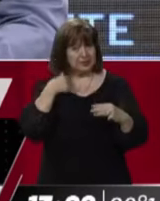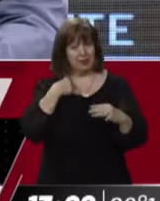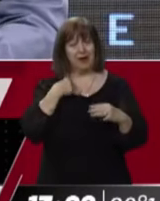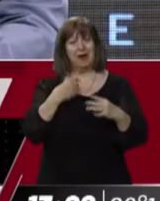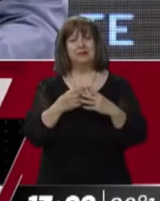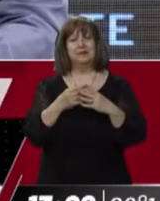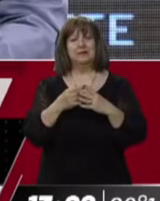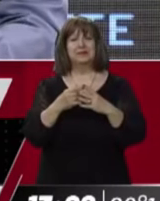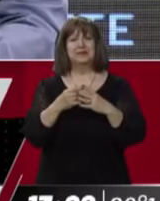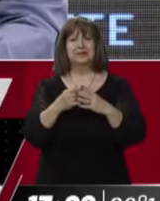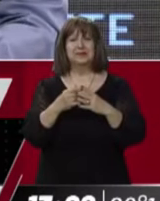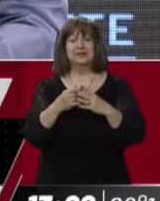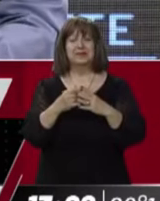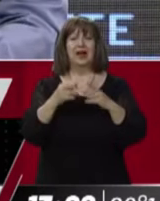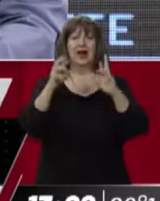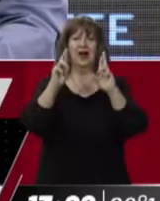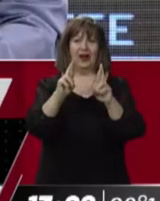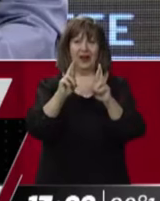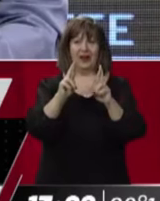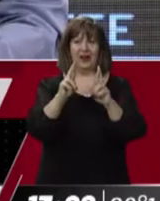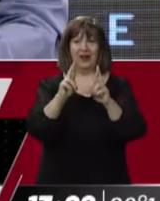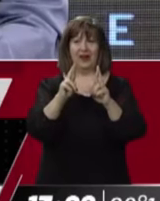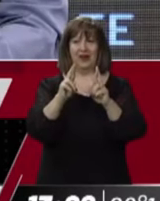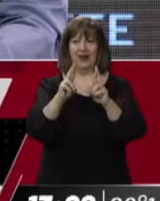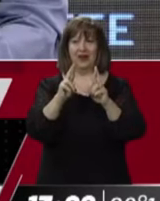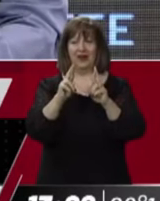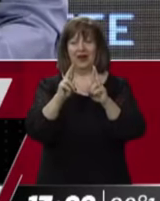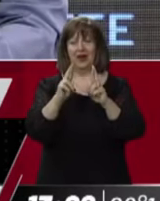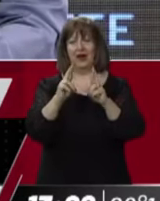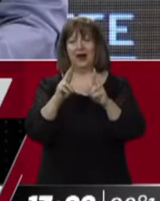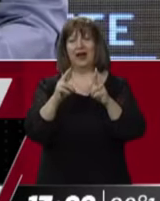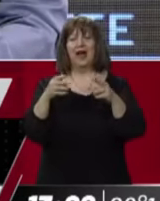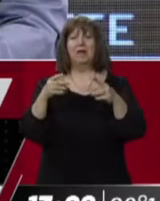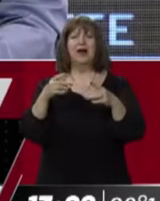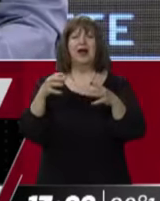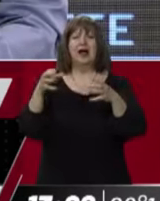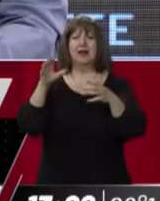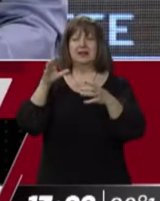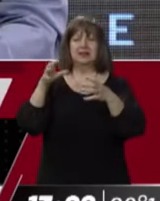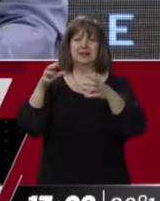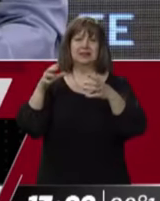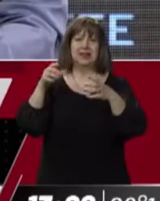bueno, espero que te vuelva a repetir. No solamente para todo el hincha de Godoy Cruz,